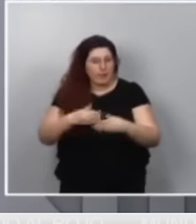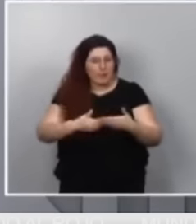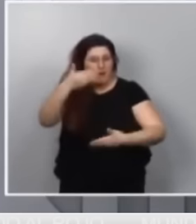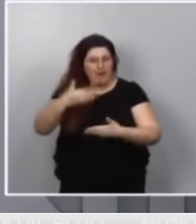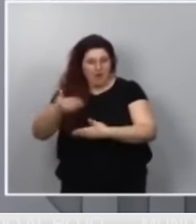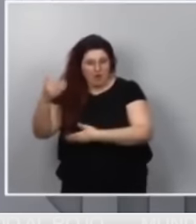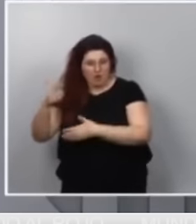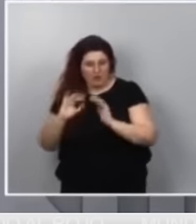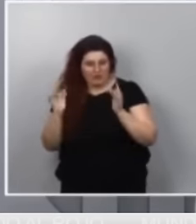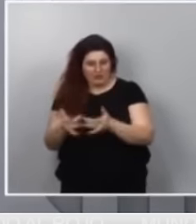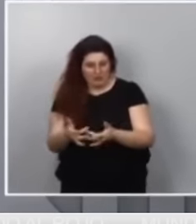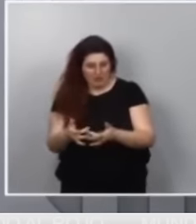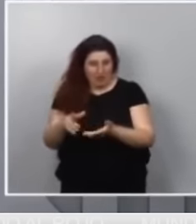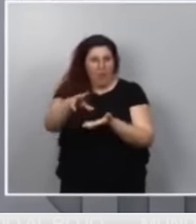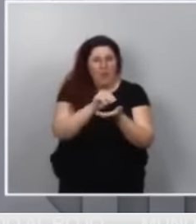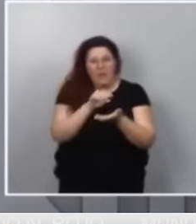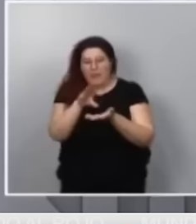Pero fíjense,